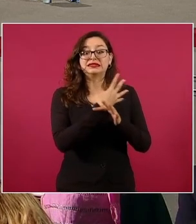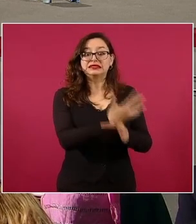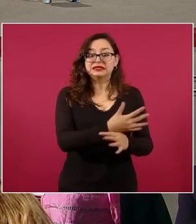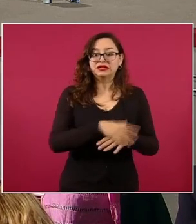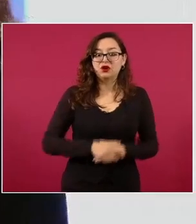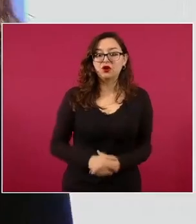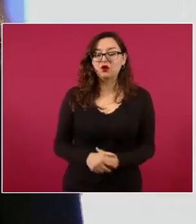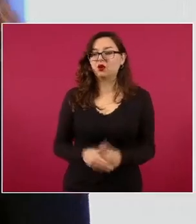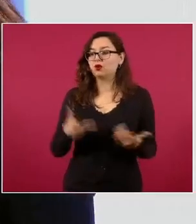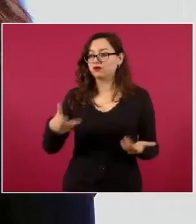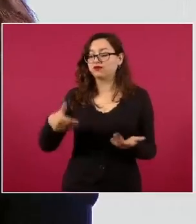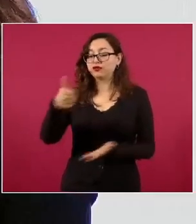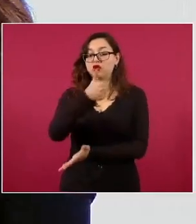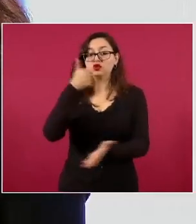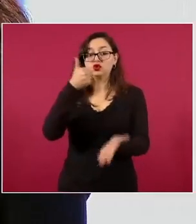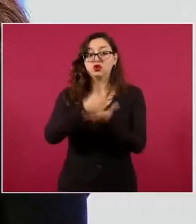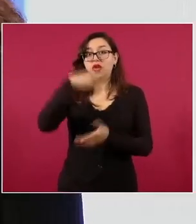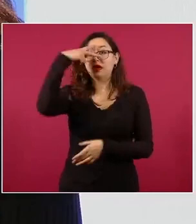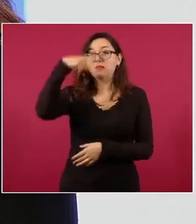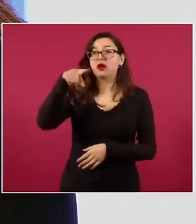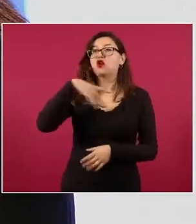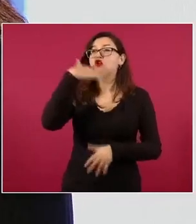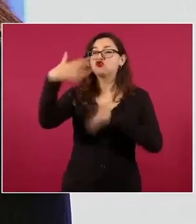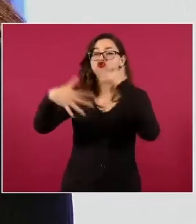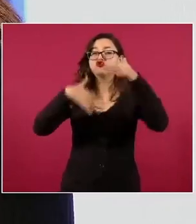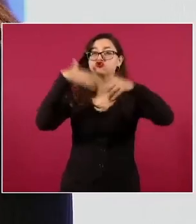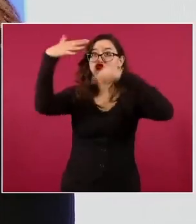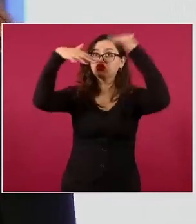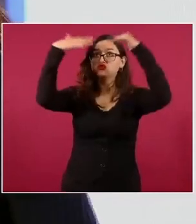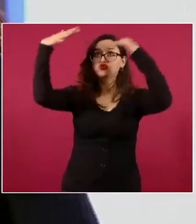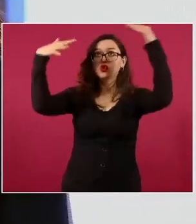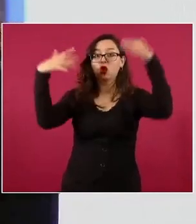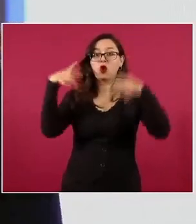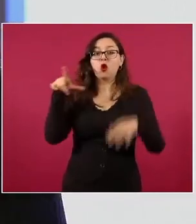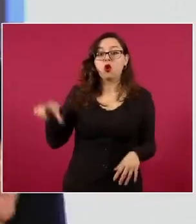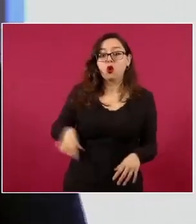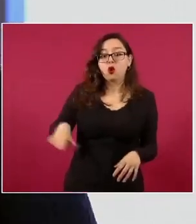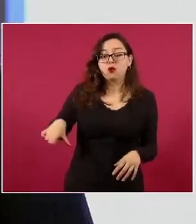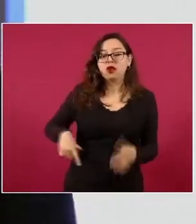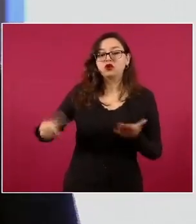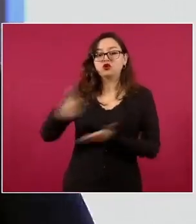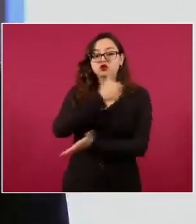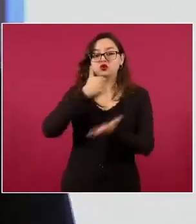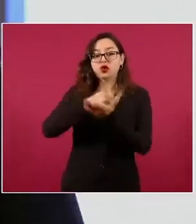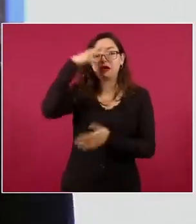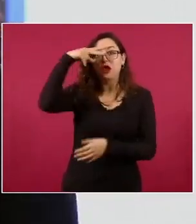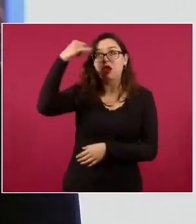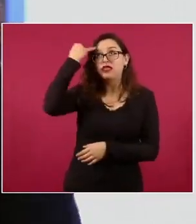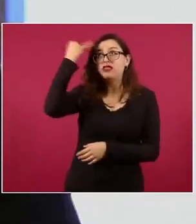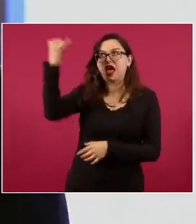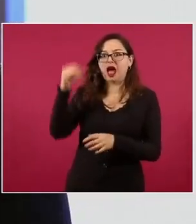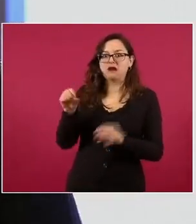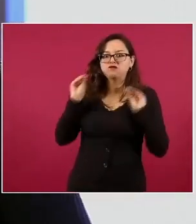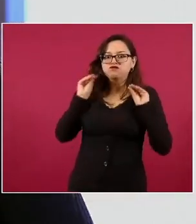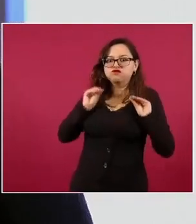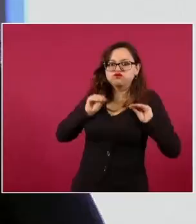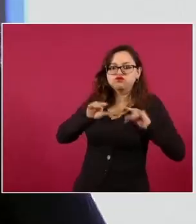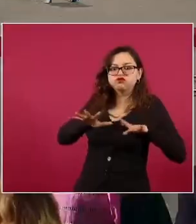ambiental para boicotear la marcha. Así, de ese tamaño. Así lo dijo un tal Guillermo